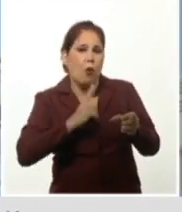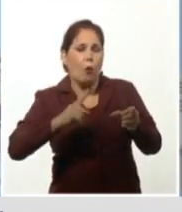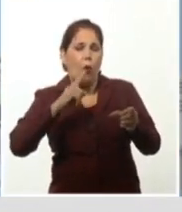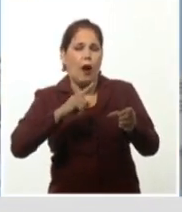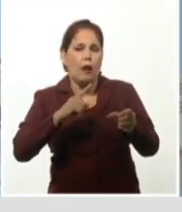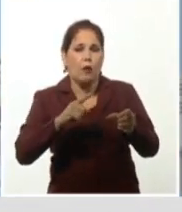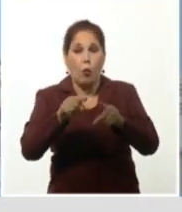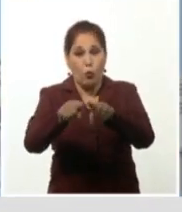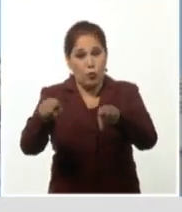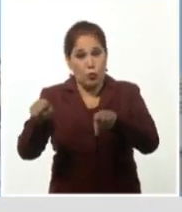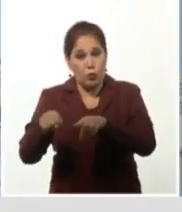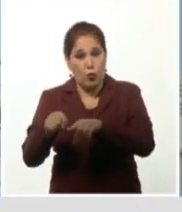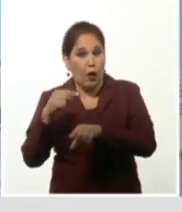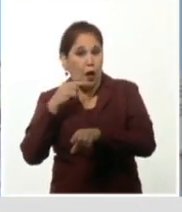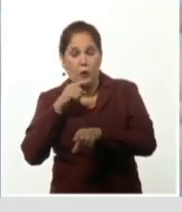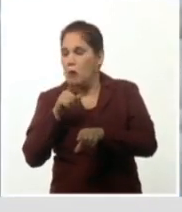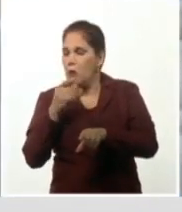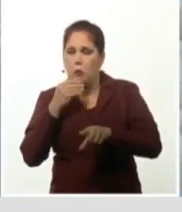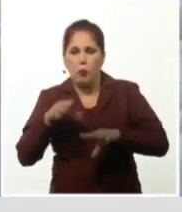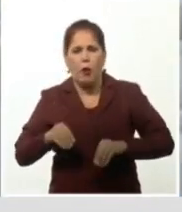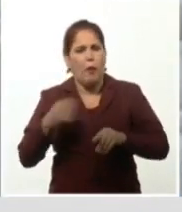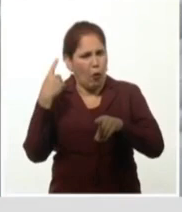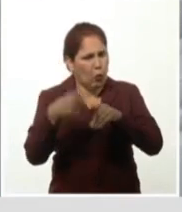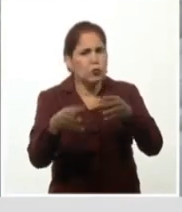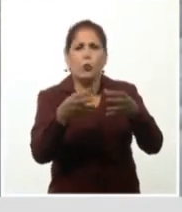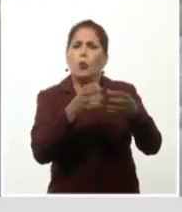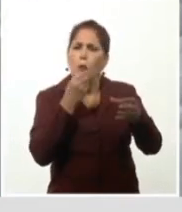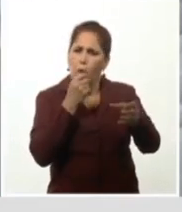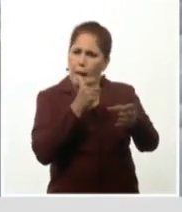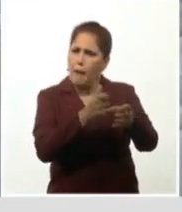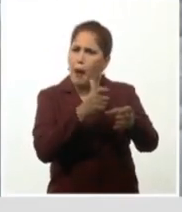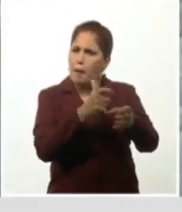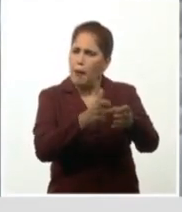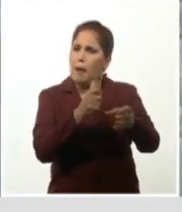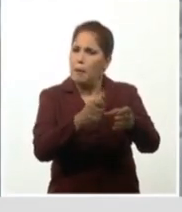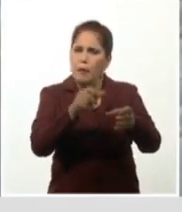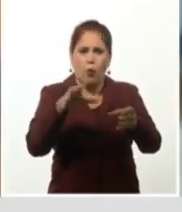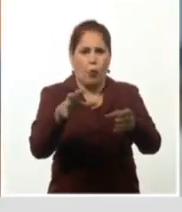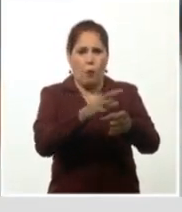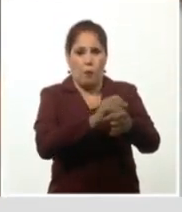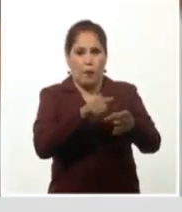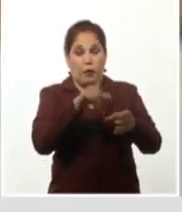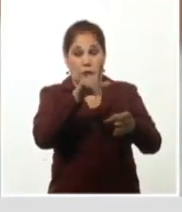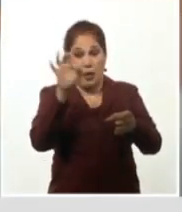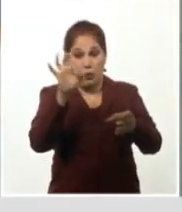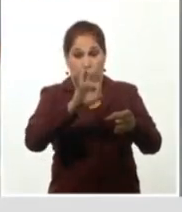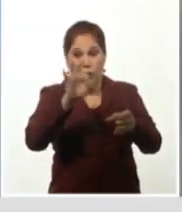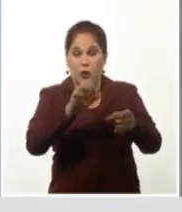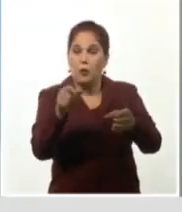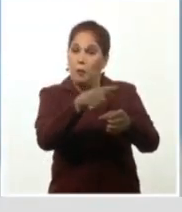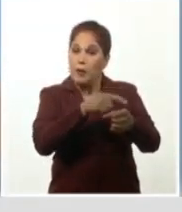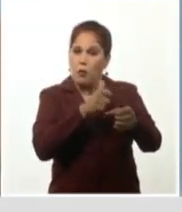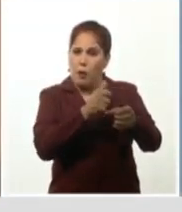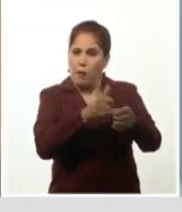zona roja, pero se han asumido las estrategias para completar el protocolo con el 100% de los previstos. No